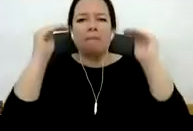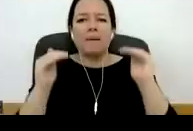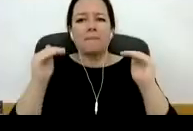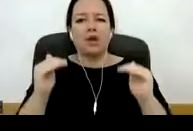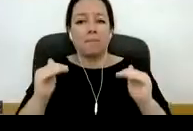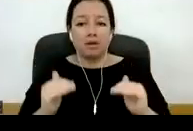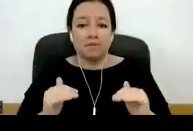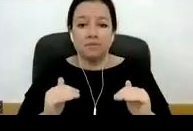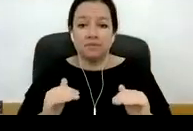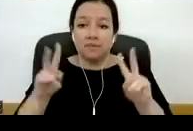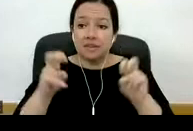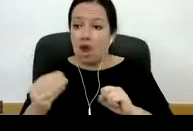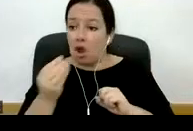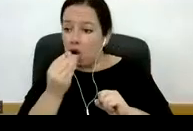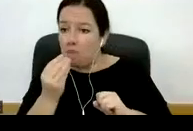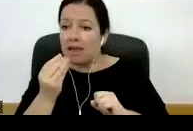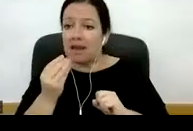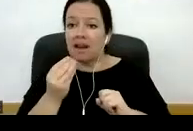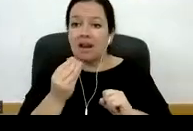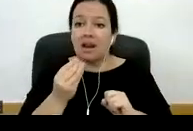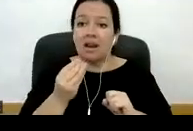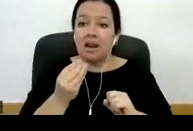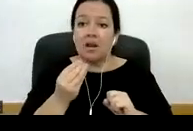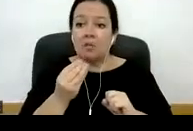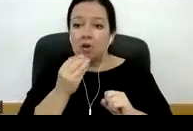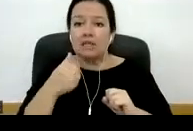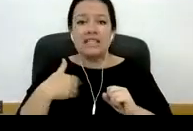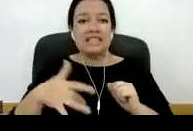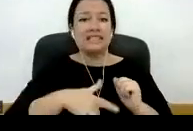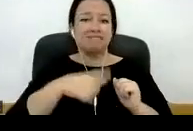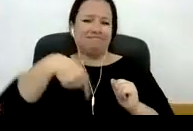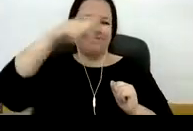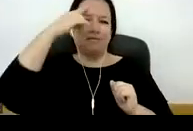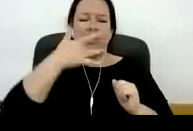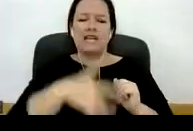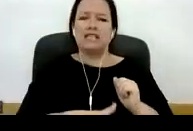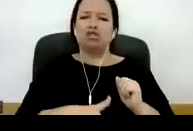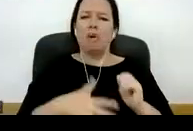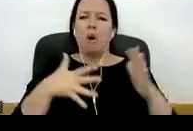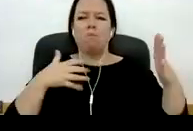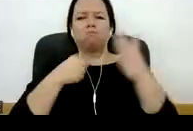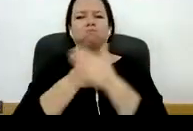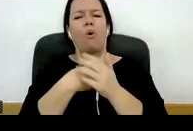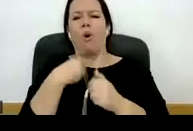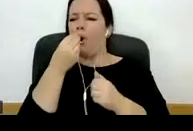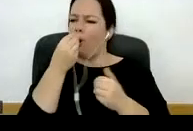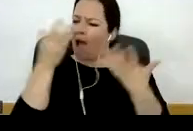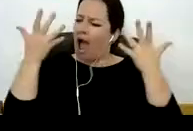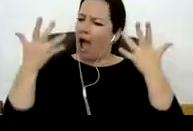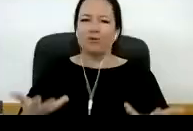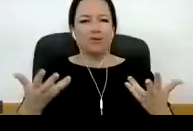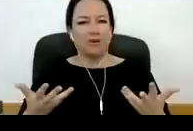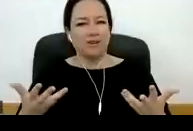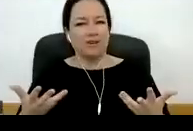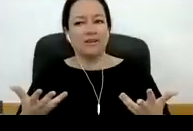principal condicionante a la hora de comer o no es que nuestro estómago esté lleno, y la cantidad de grasas que han llegado y de otros elementos que han